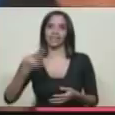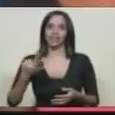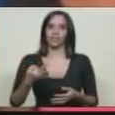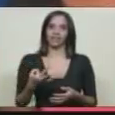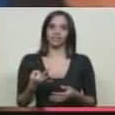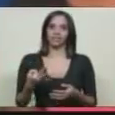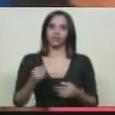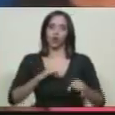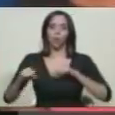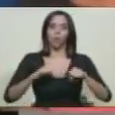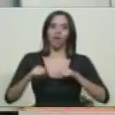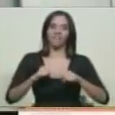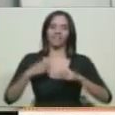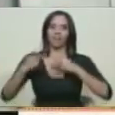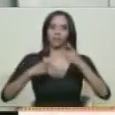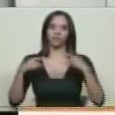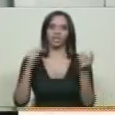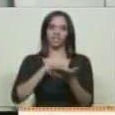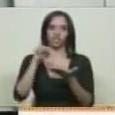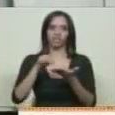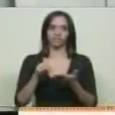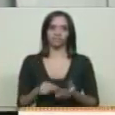por lo que realmente nos mueve, que es la producción nacional.